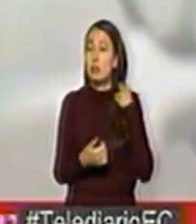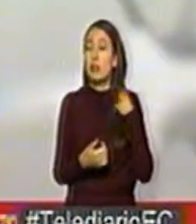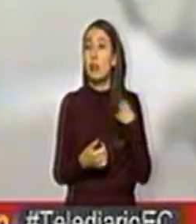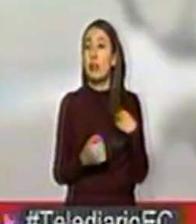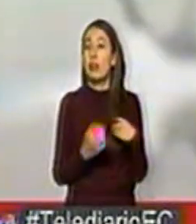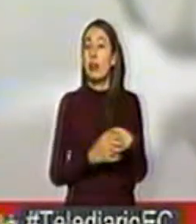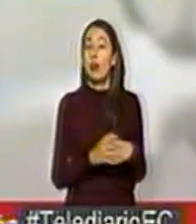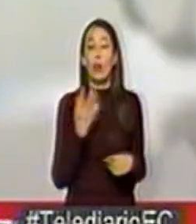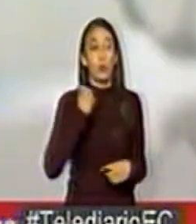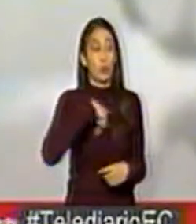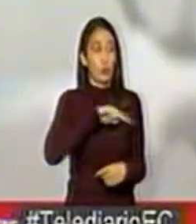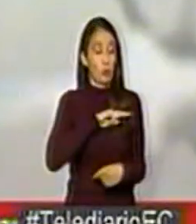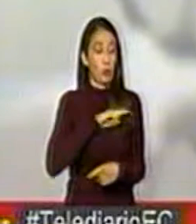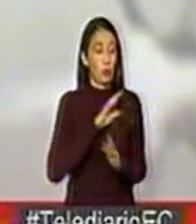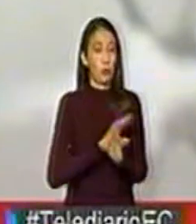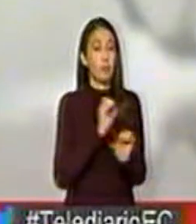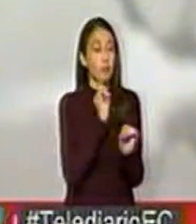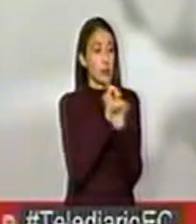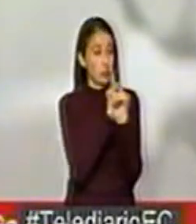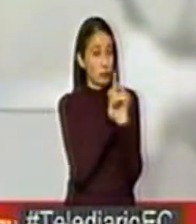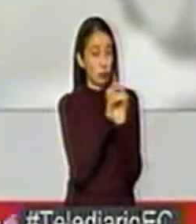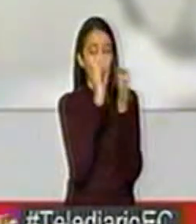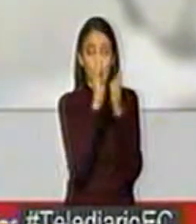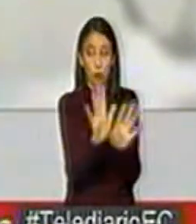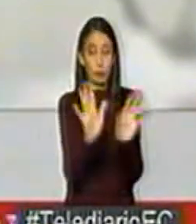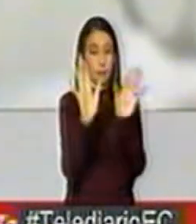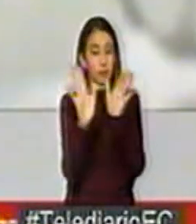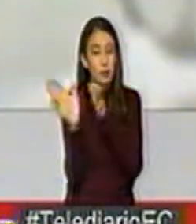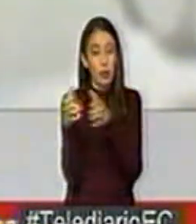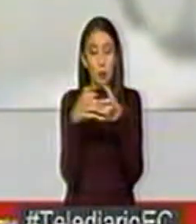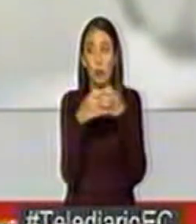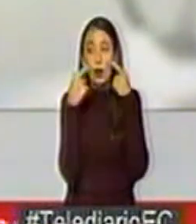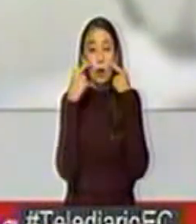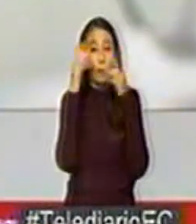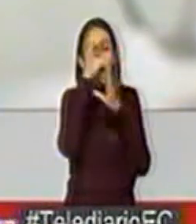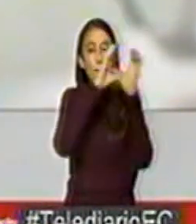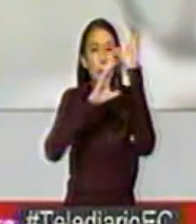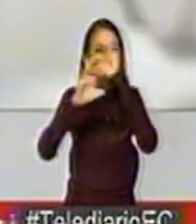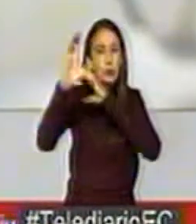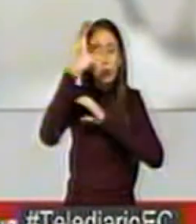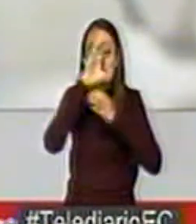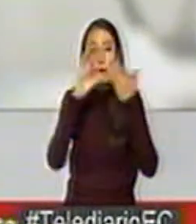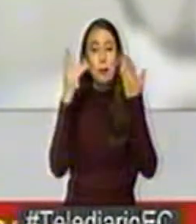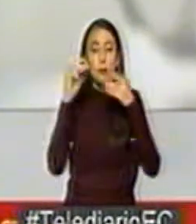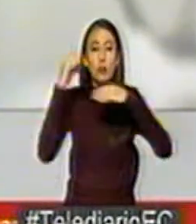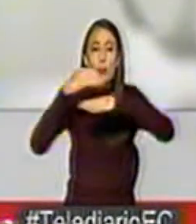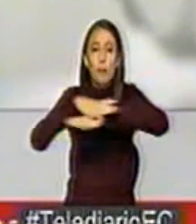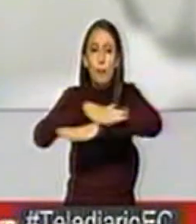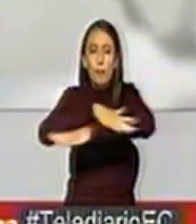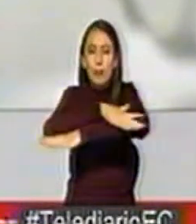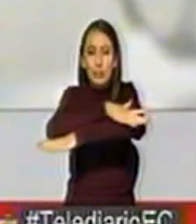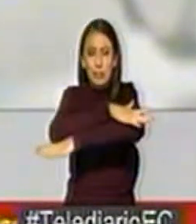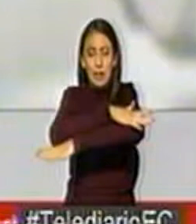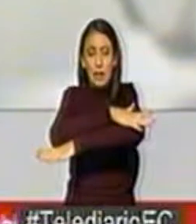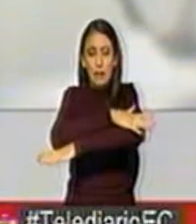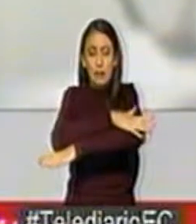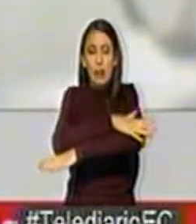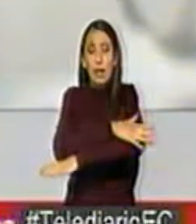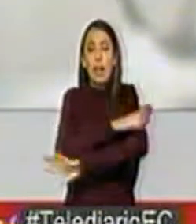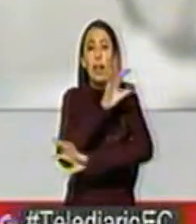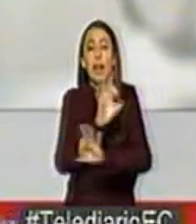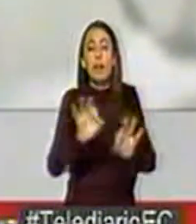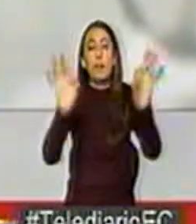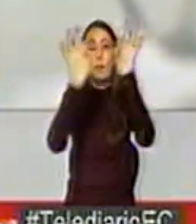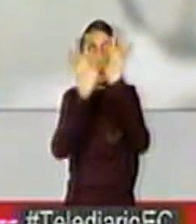nosotros como institución responsables de la promoción de la donación de órganos buscamos sensibilizar mediante actividades y buscar